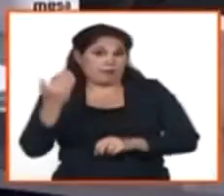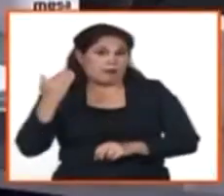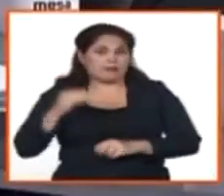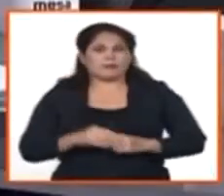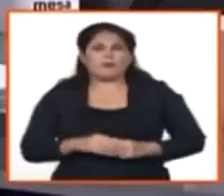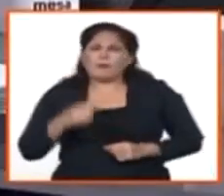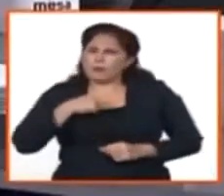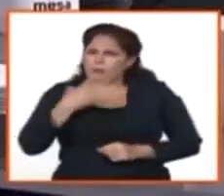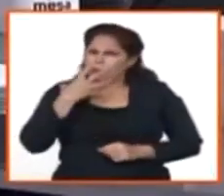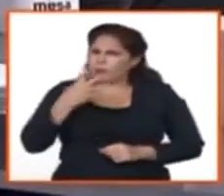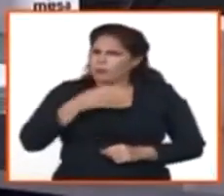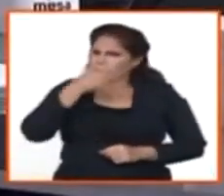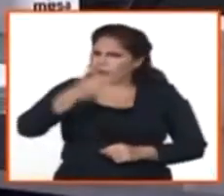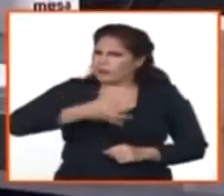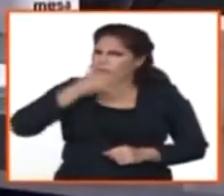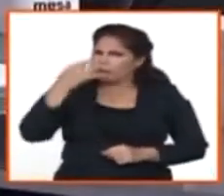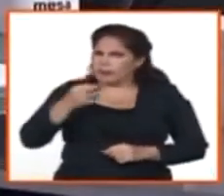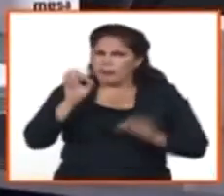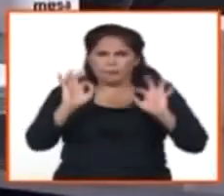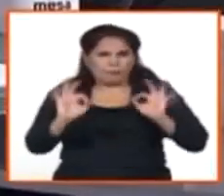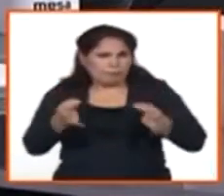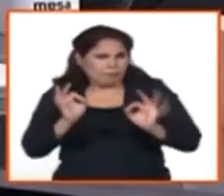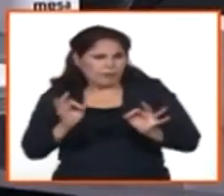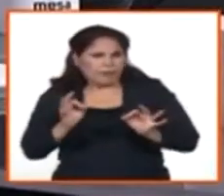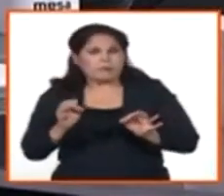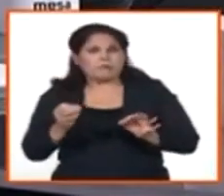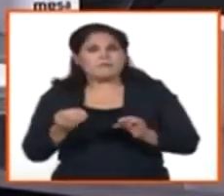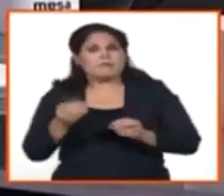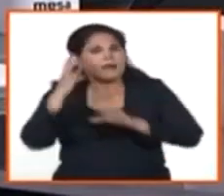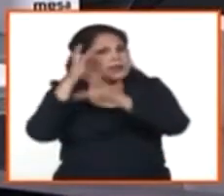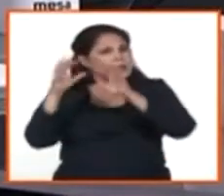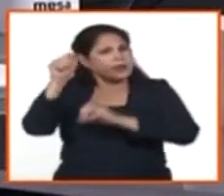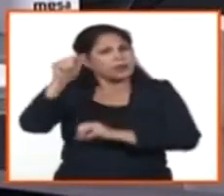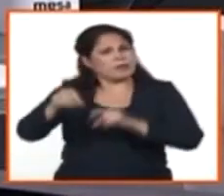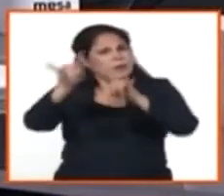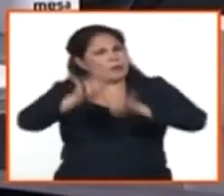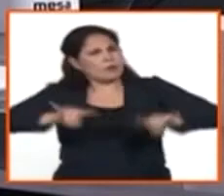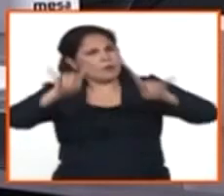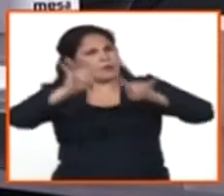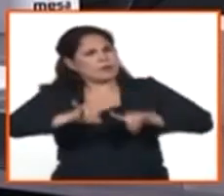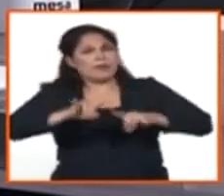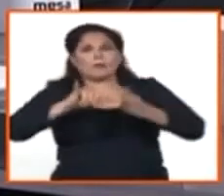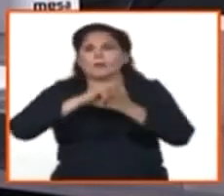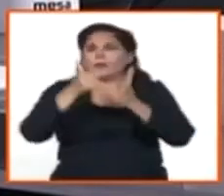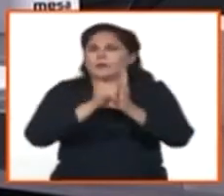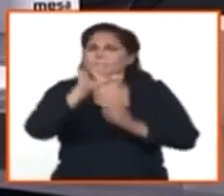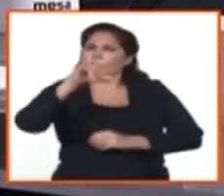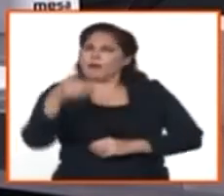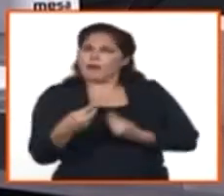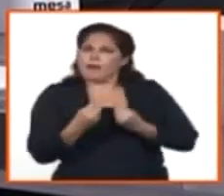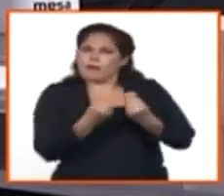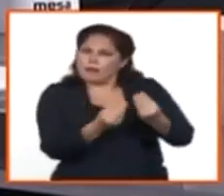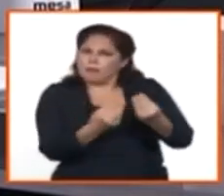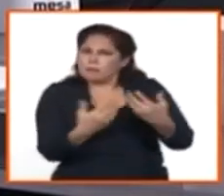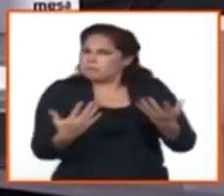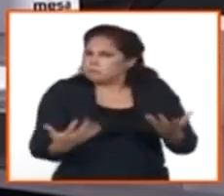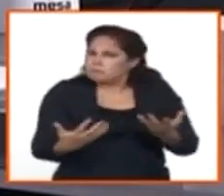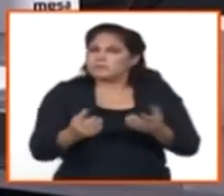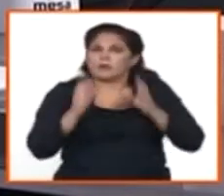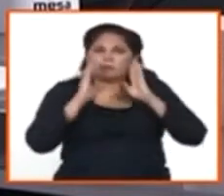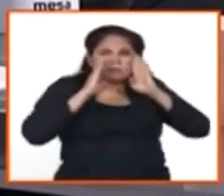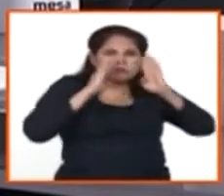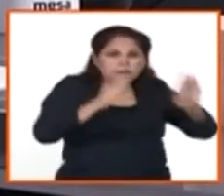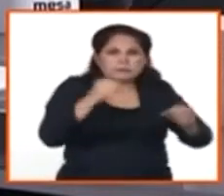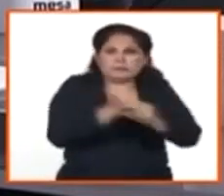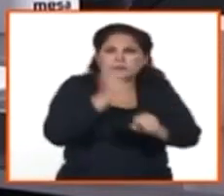gustaría, doctora Tania, que nos hablara precisamente de ese aporte de la ciencia, de la academia, a este proyecto de ley, hacia dónde se ha encaminado el